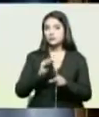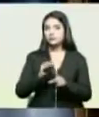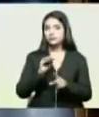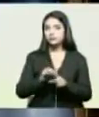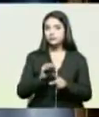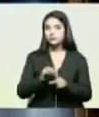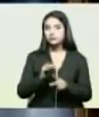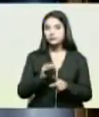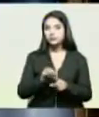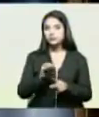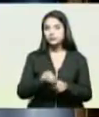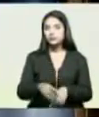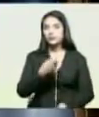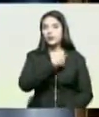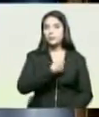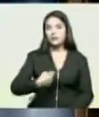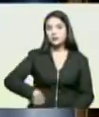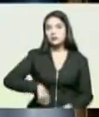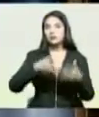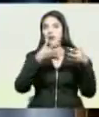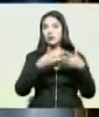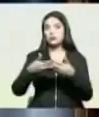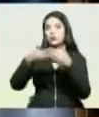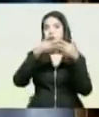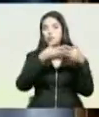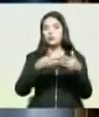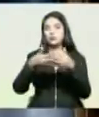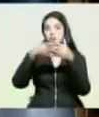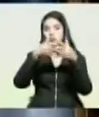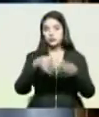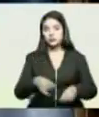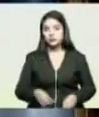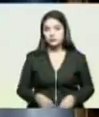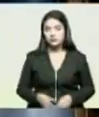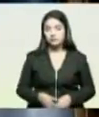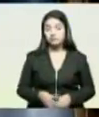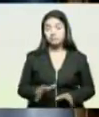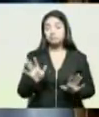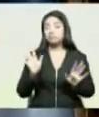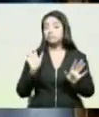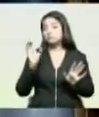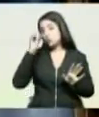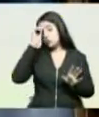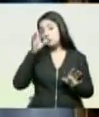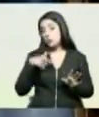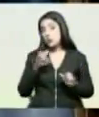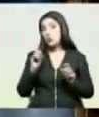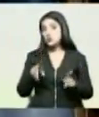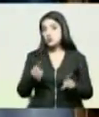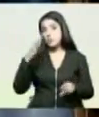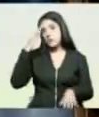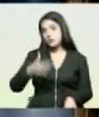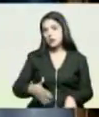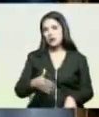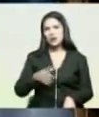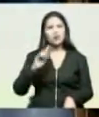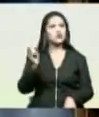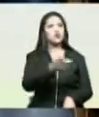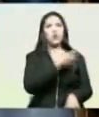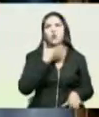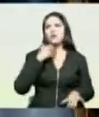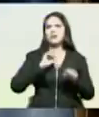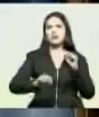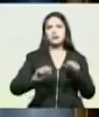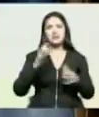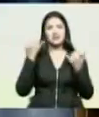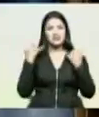ciudadano presidente de los Estados Unidos de América, que no descartaba la opción militar. Y eso en vez de tener un rechazo